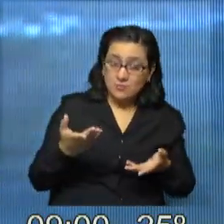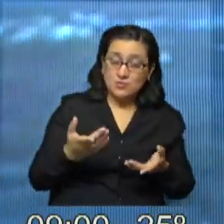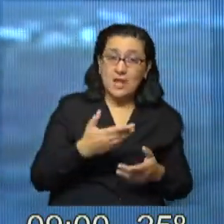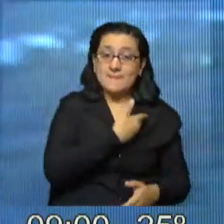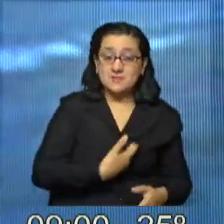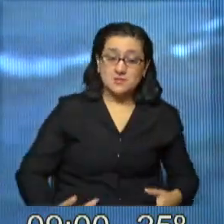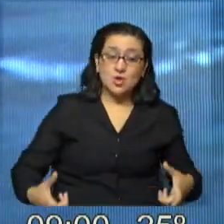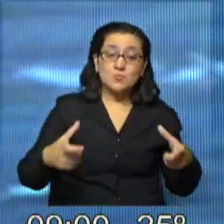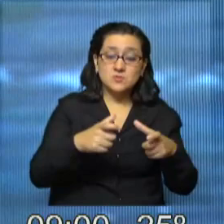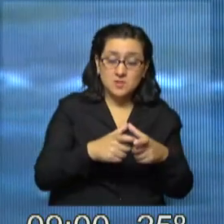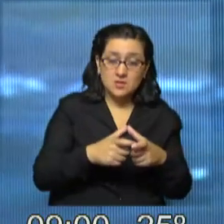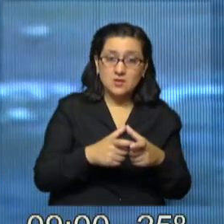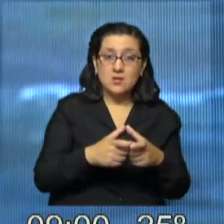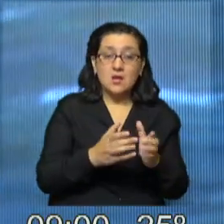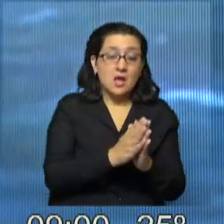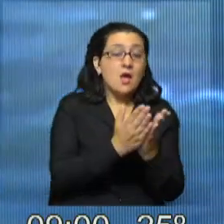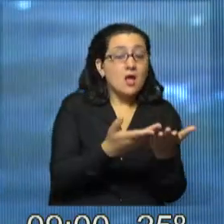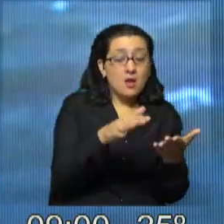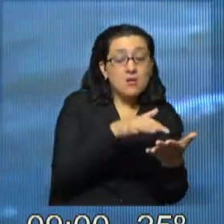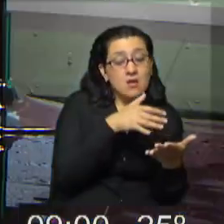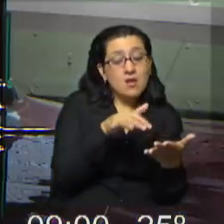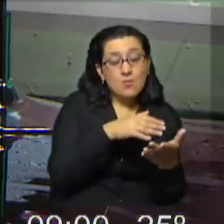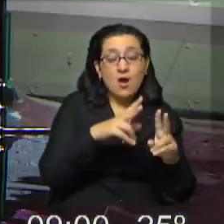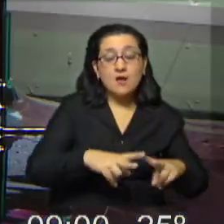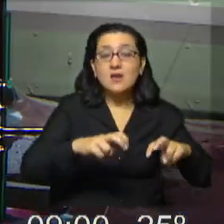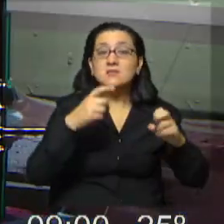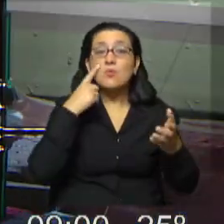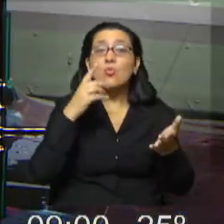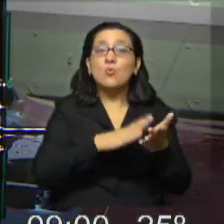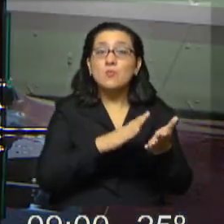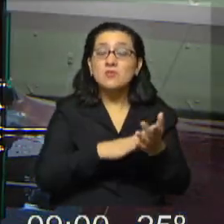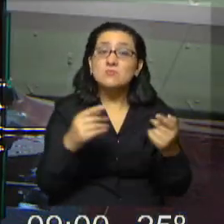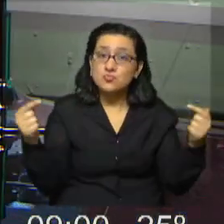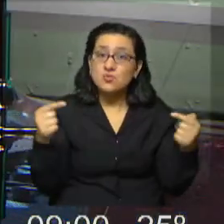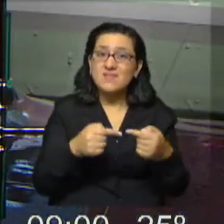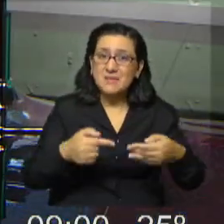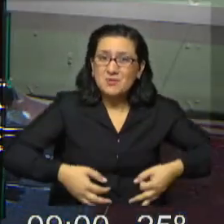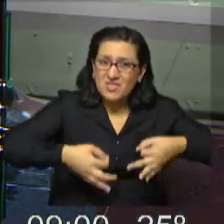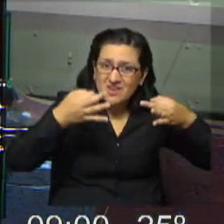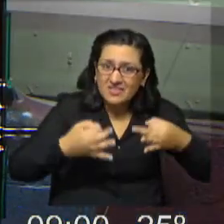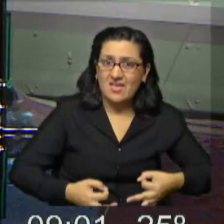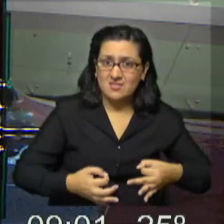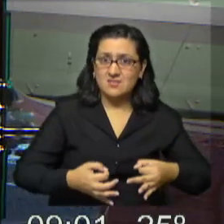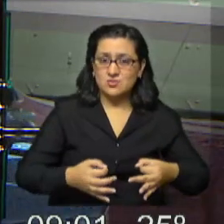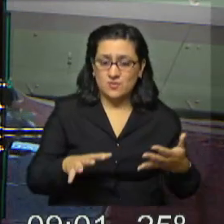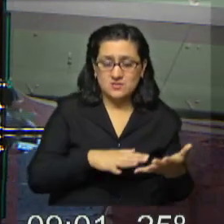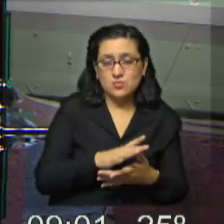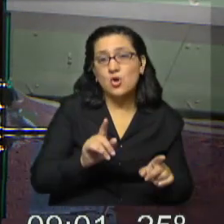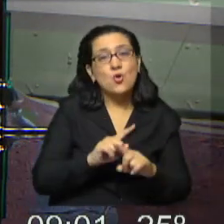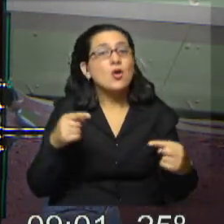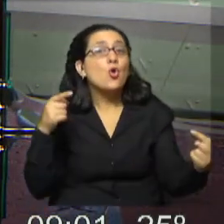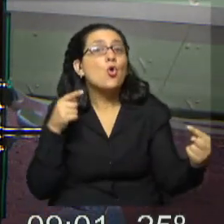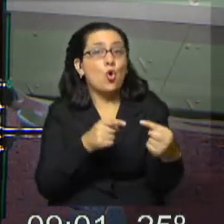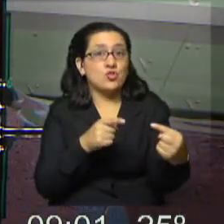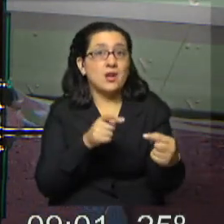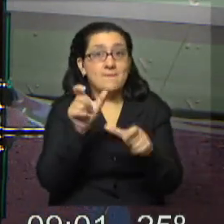sentamos algunos nosotros, abrimos los libros, empezamos a analizar documentos y damos un debate profundo sobre lo que está pasando. No es contra las personas